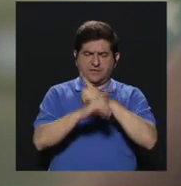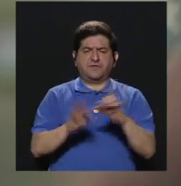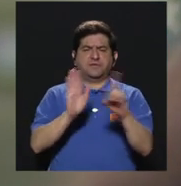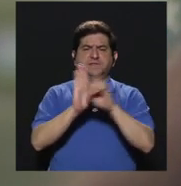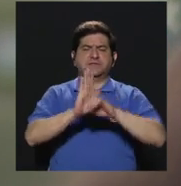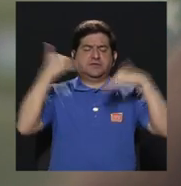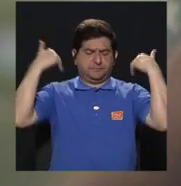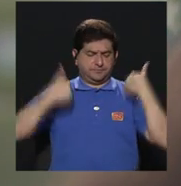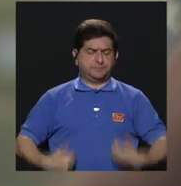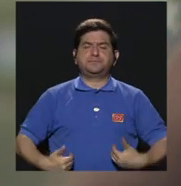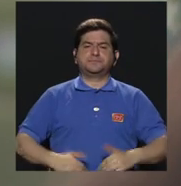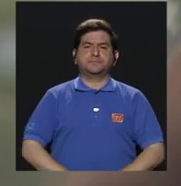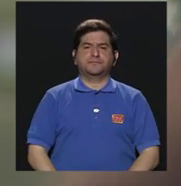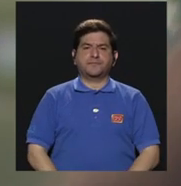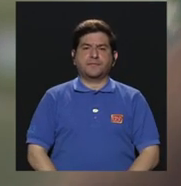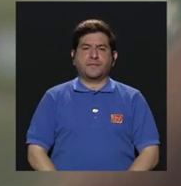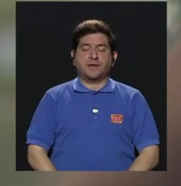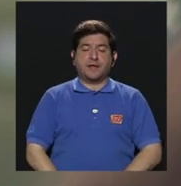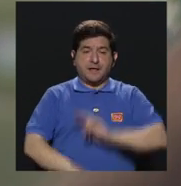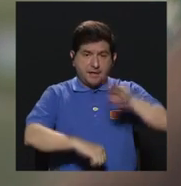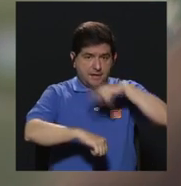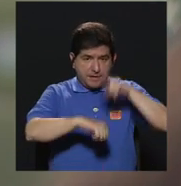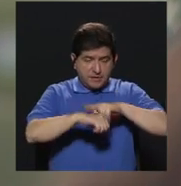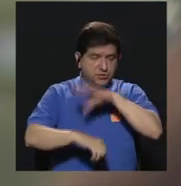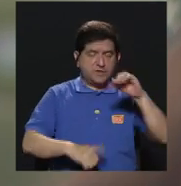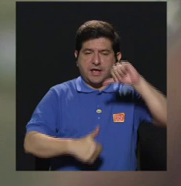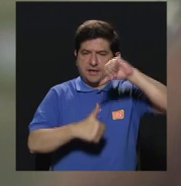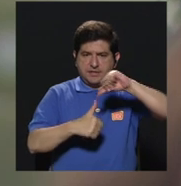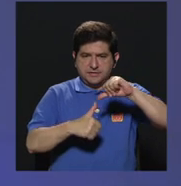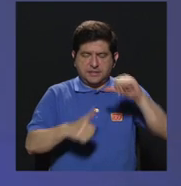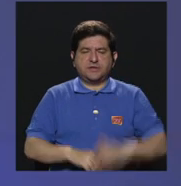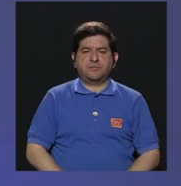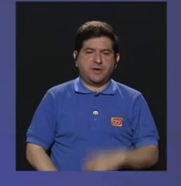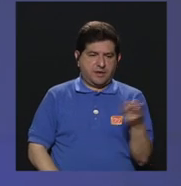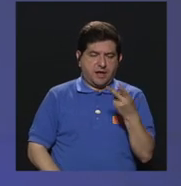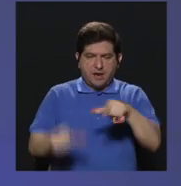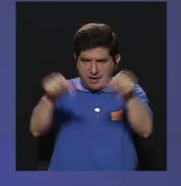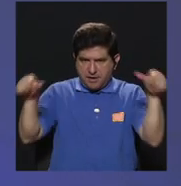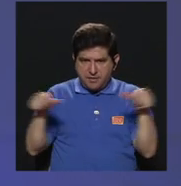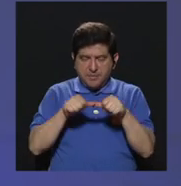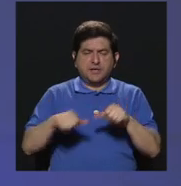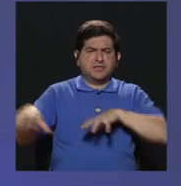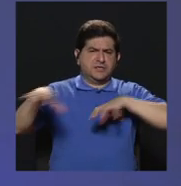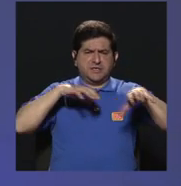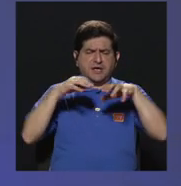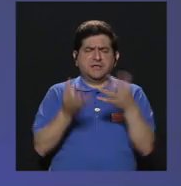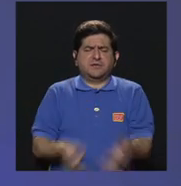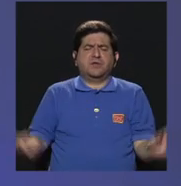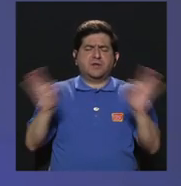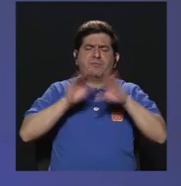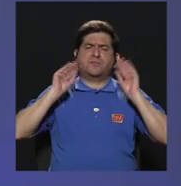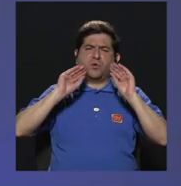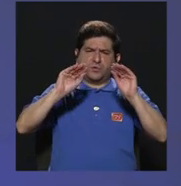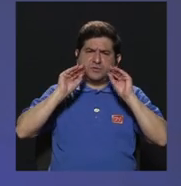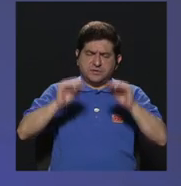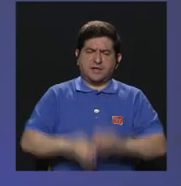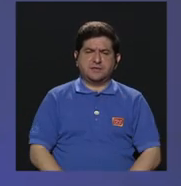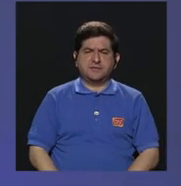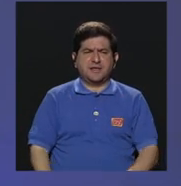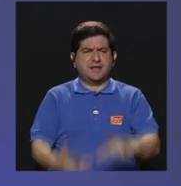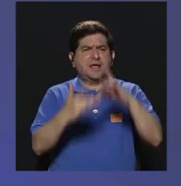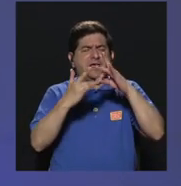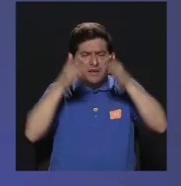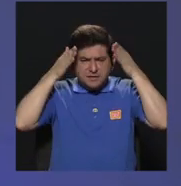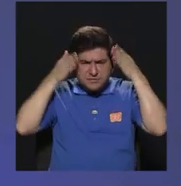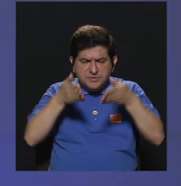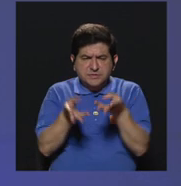derechos humanos, tanto a nivel nacional como centroamericano, y en la riquísima actividad académica, la cual se centra